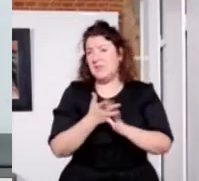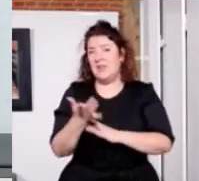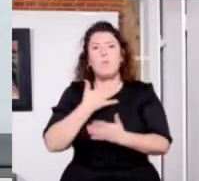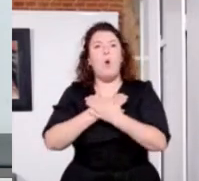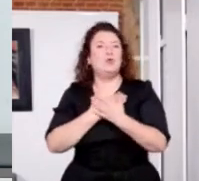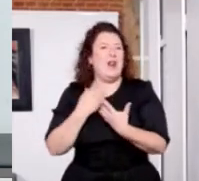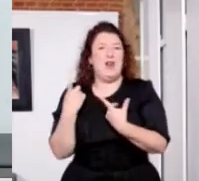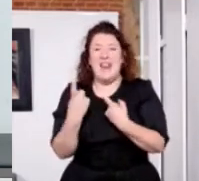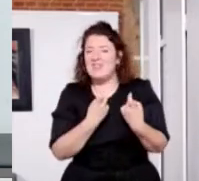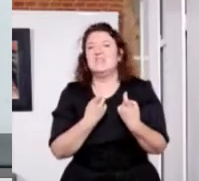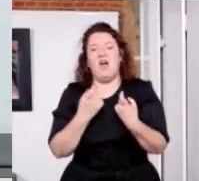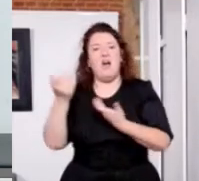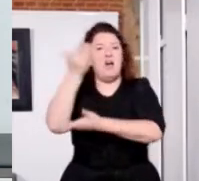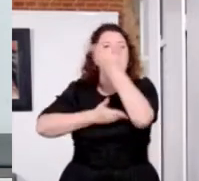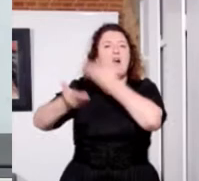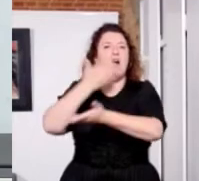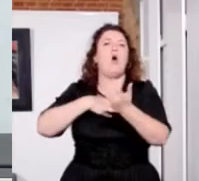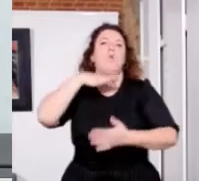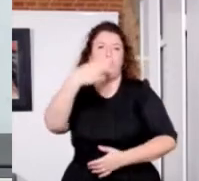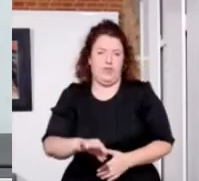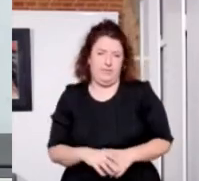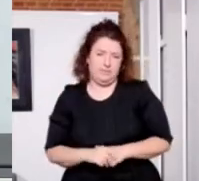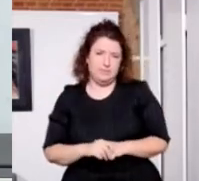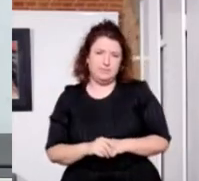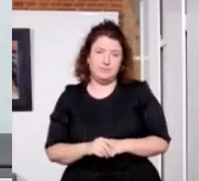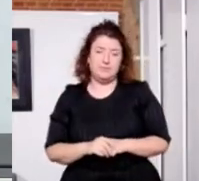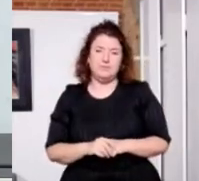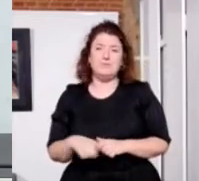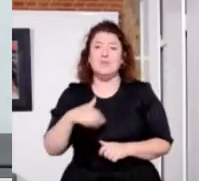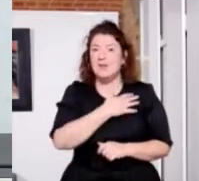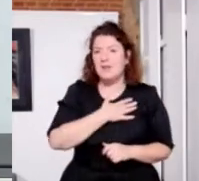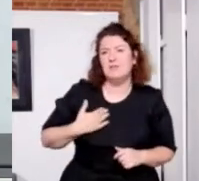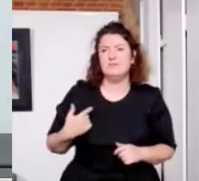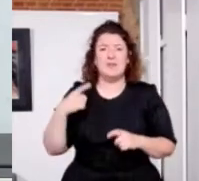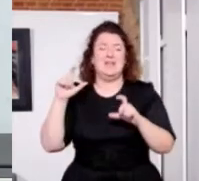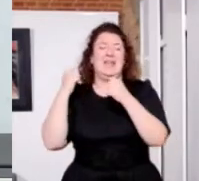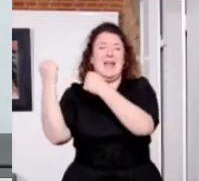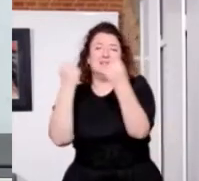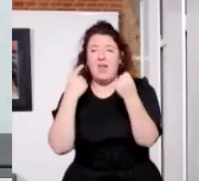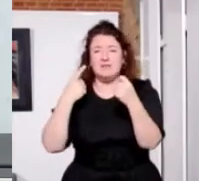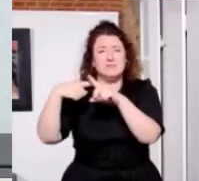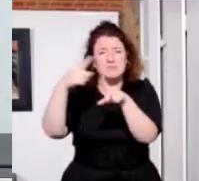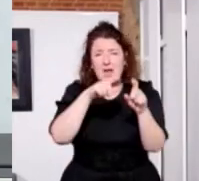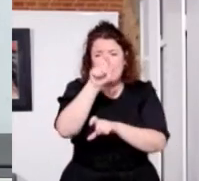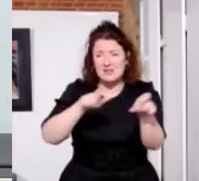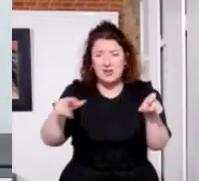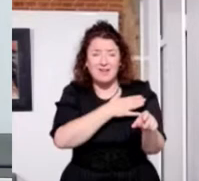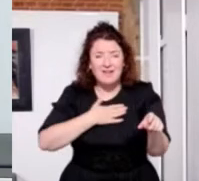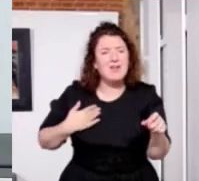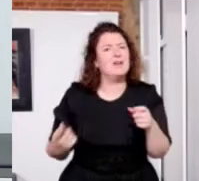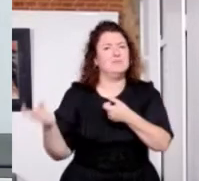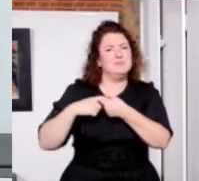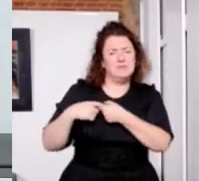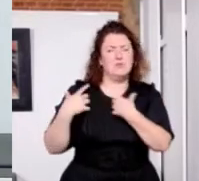permanencia. En este apasionante viaje nos gustaría que nos acompañaseis para aportar vuestro